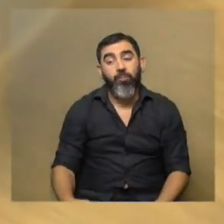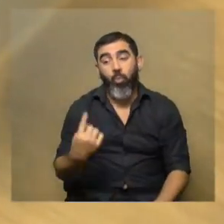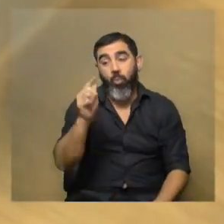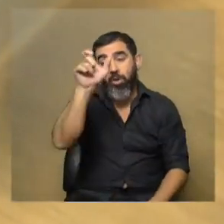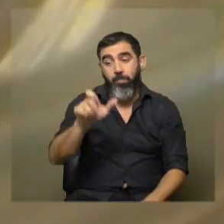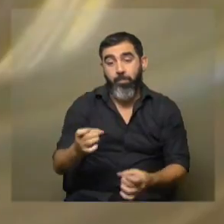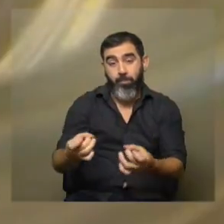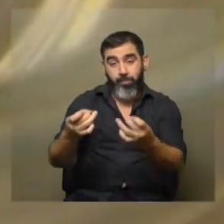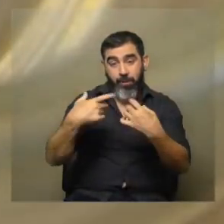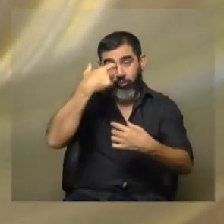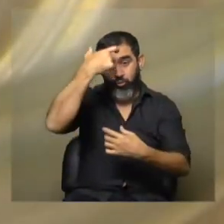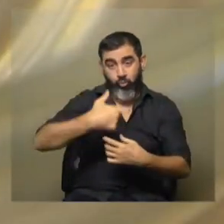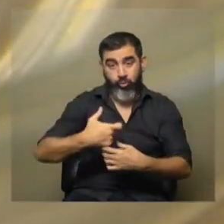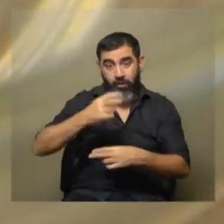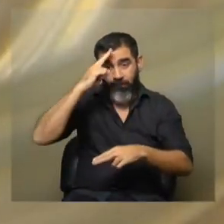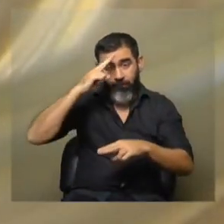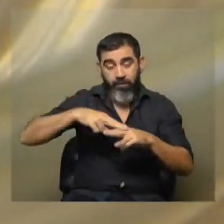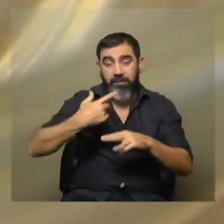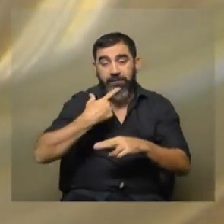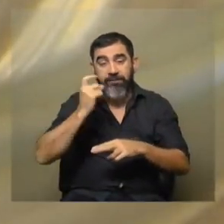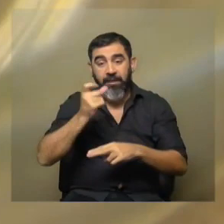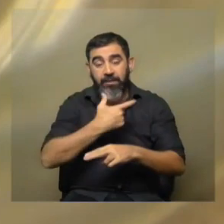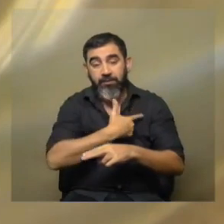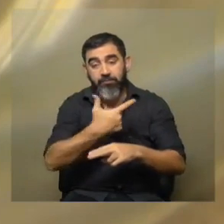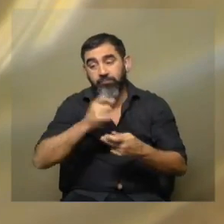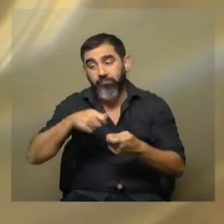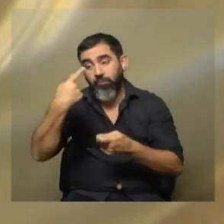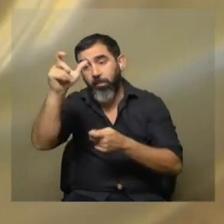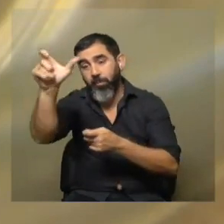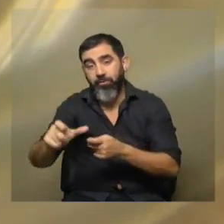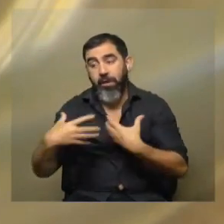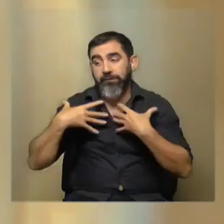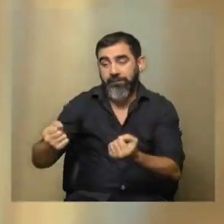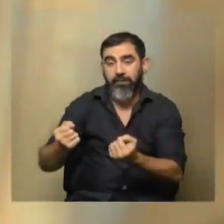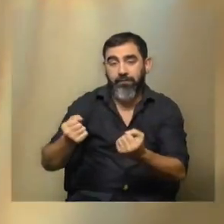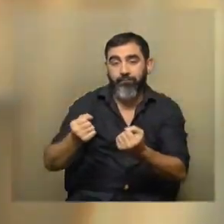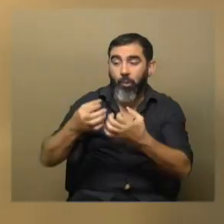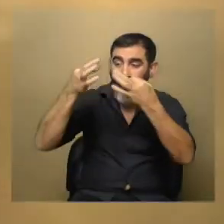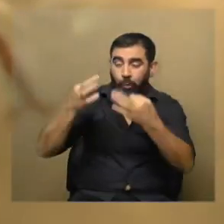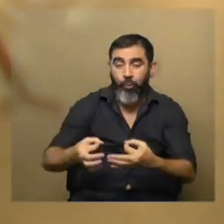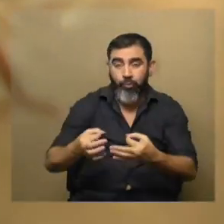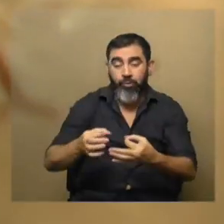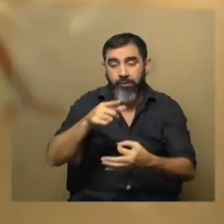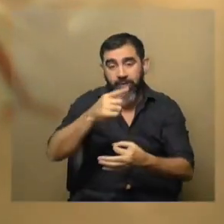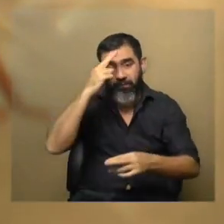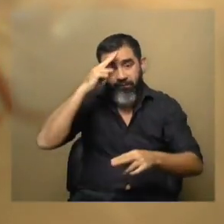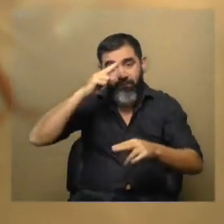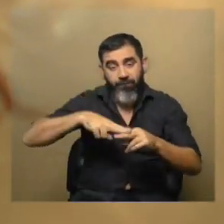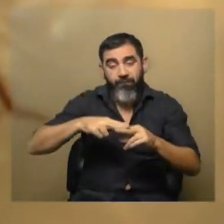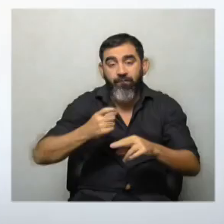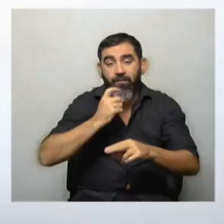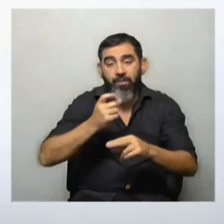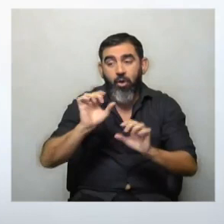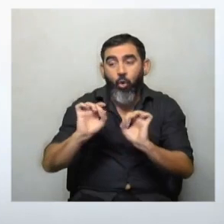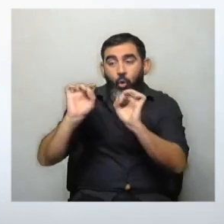persona infectada, se le saca sangre y se le transfunde a una persona que no la tiene, y si justo hay tripanosomas en la sangre en ese momento,